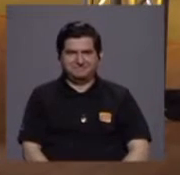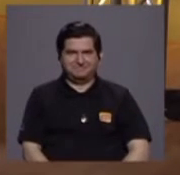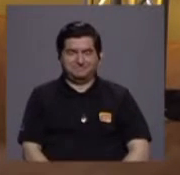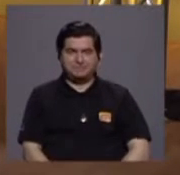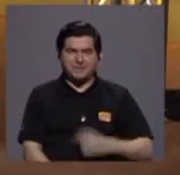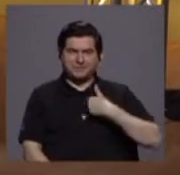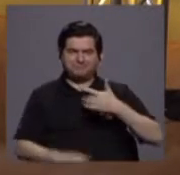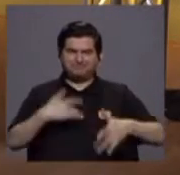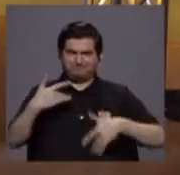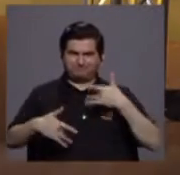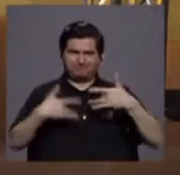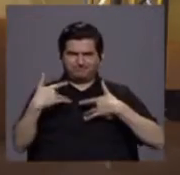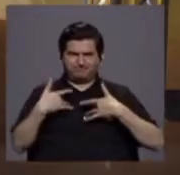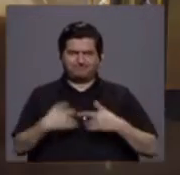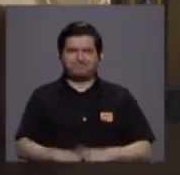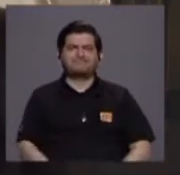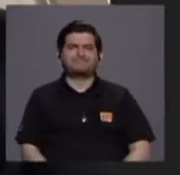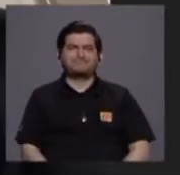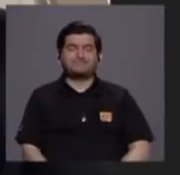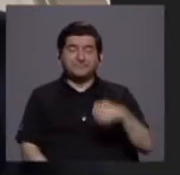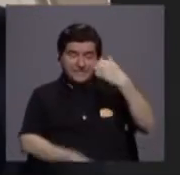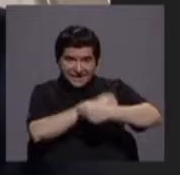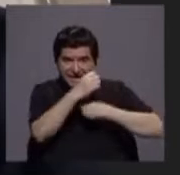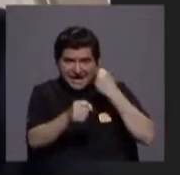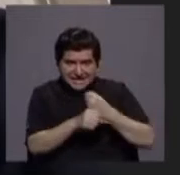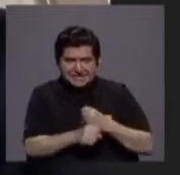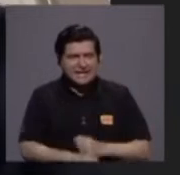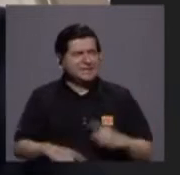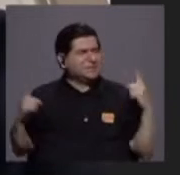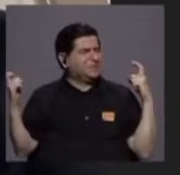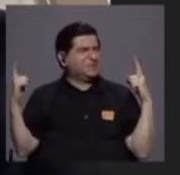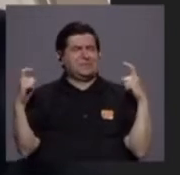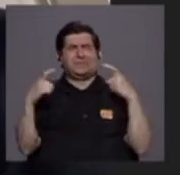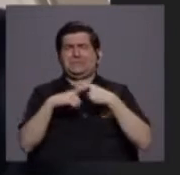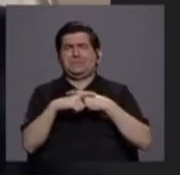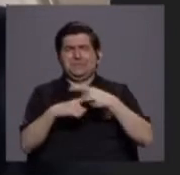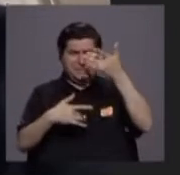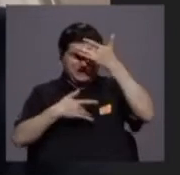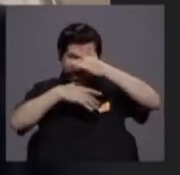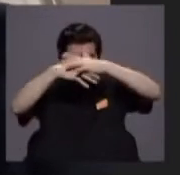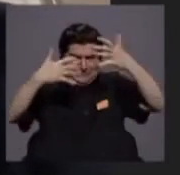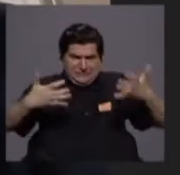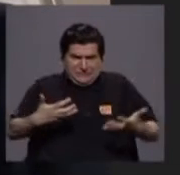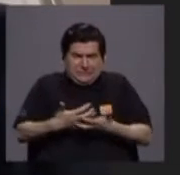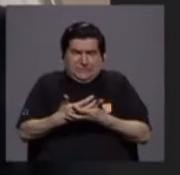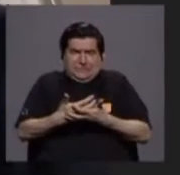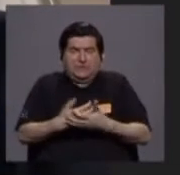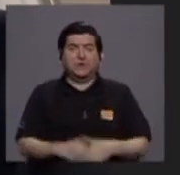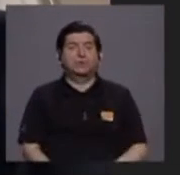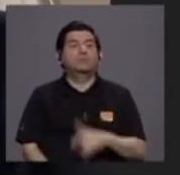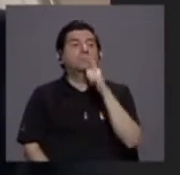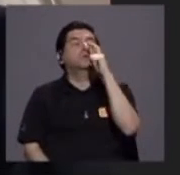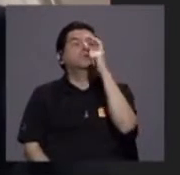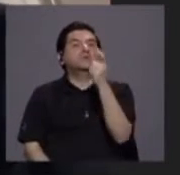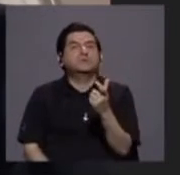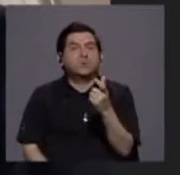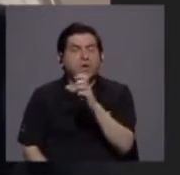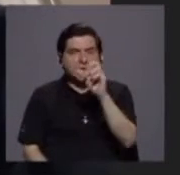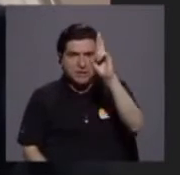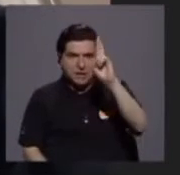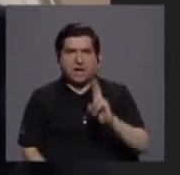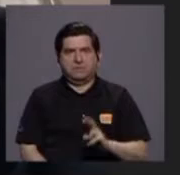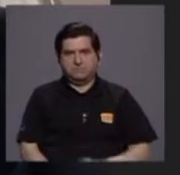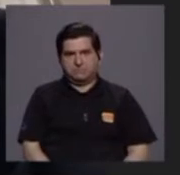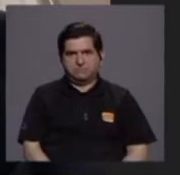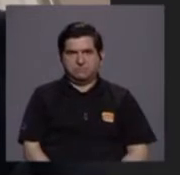Bueno, yo siento, Juan Rafael, que, vea, este año ha sido muy complicado por la pandemia. Por fortuna para Costa